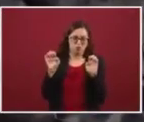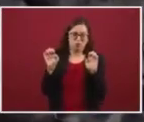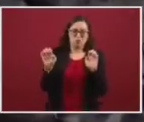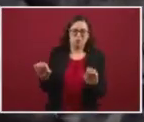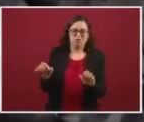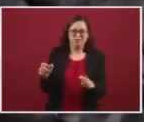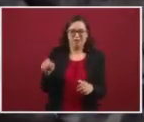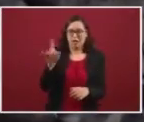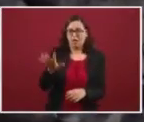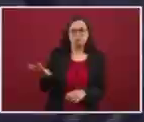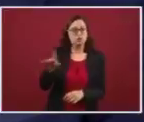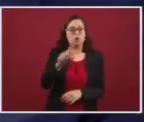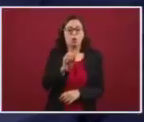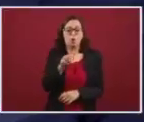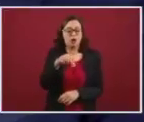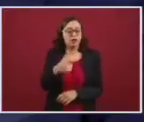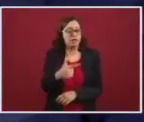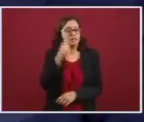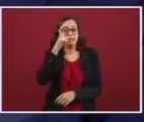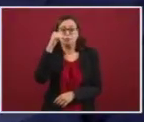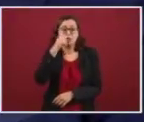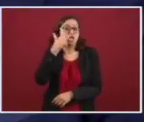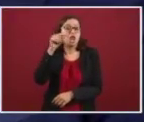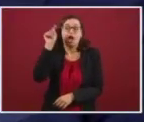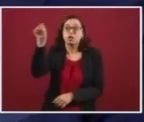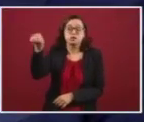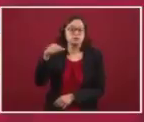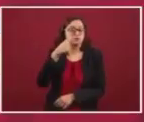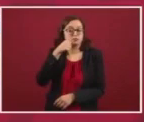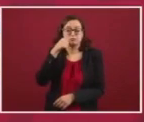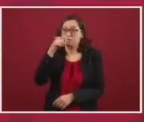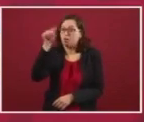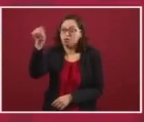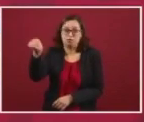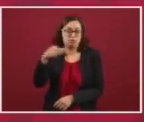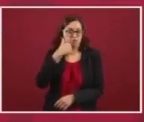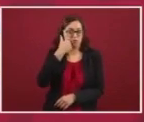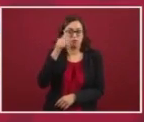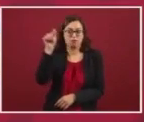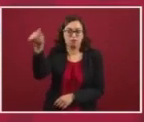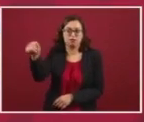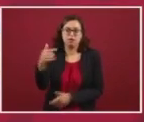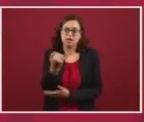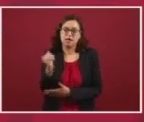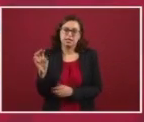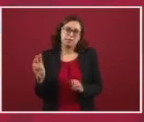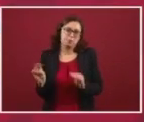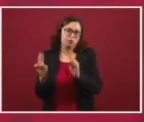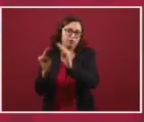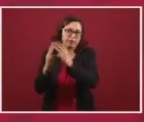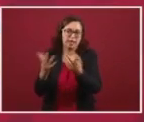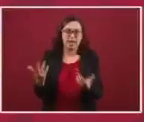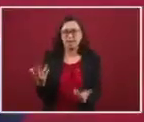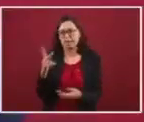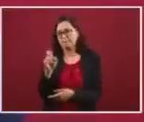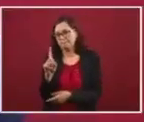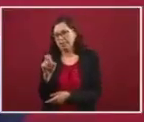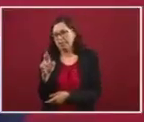depositarías o en el Pedregal, es donde siempre solicitan, o en Jardines de la Montaña, pues es